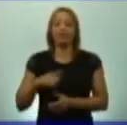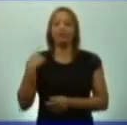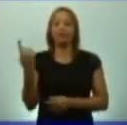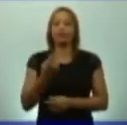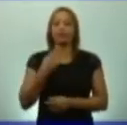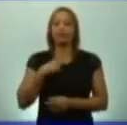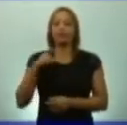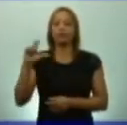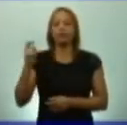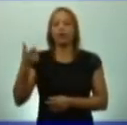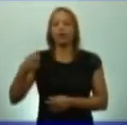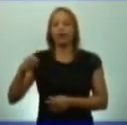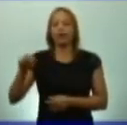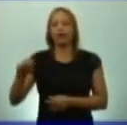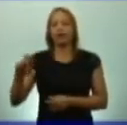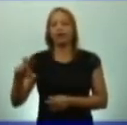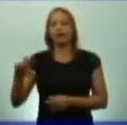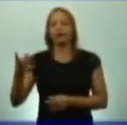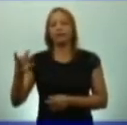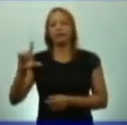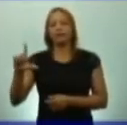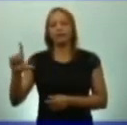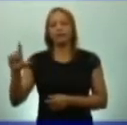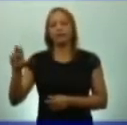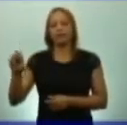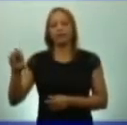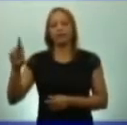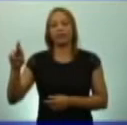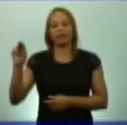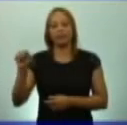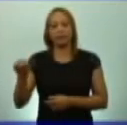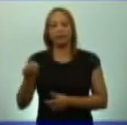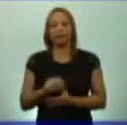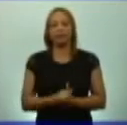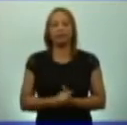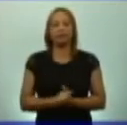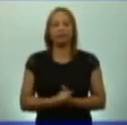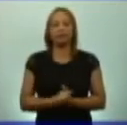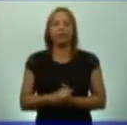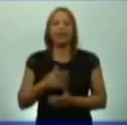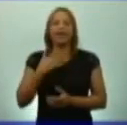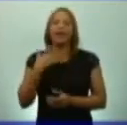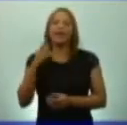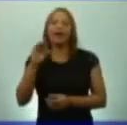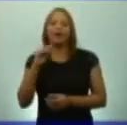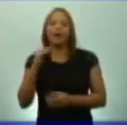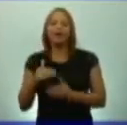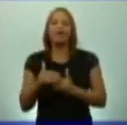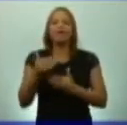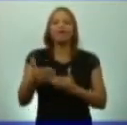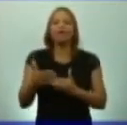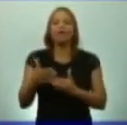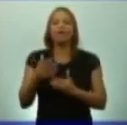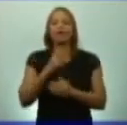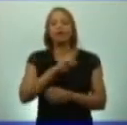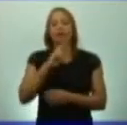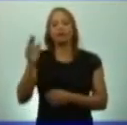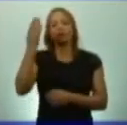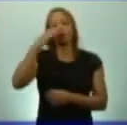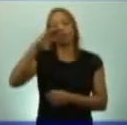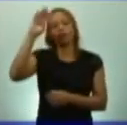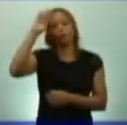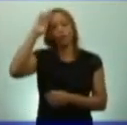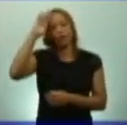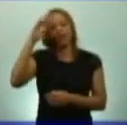canciller. Su voz fue la de la Revolución Cubana. Expresó de la manera más brillante